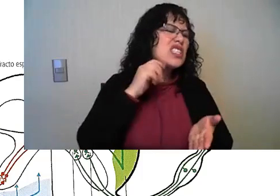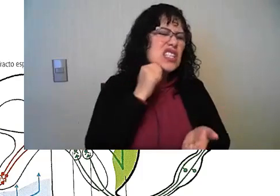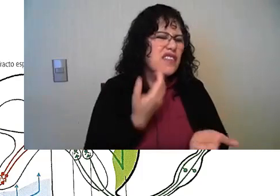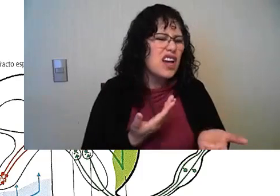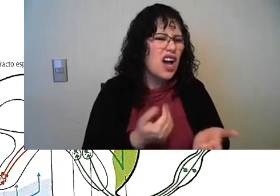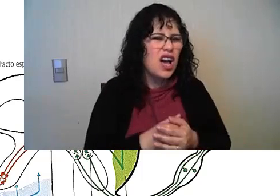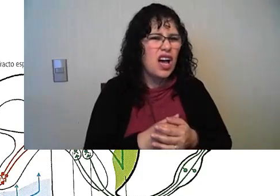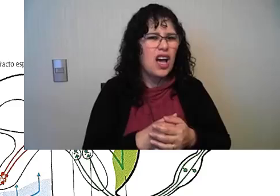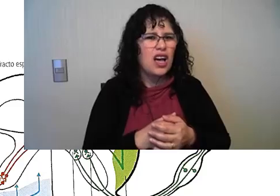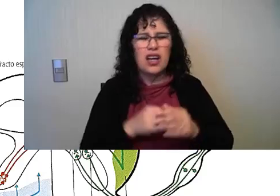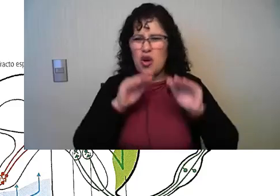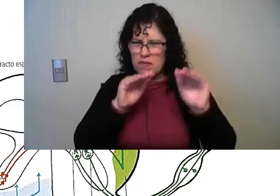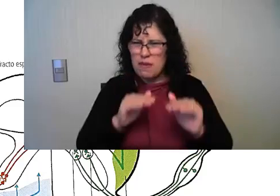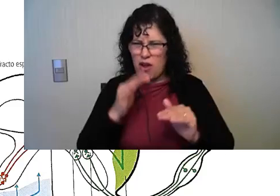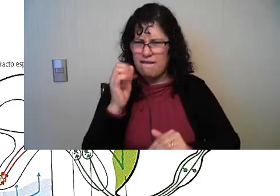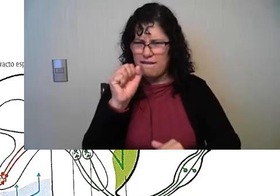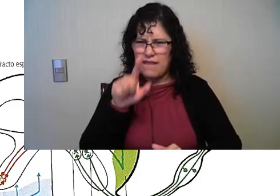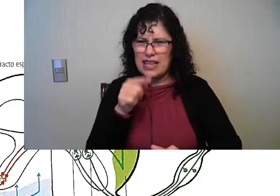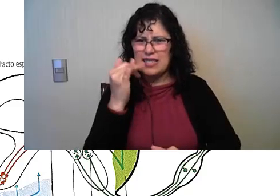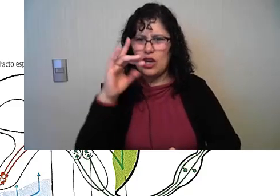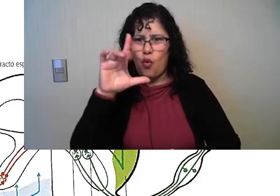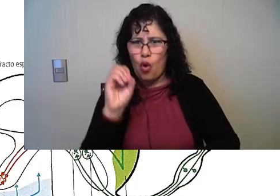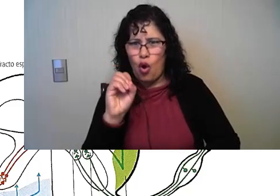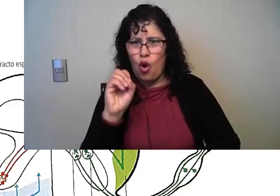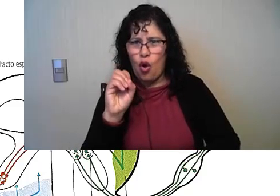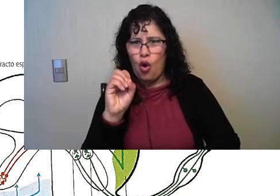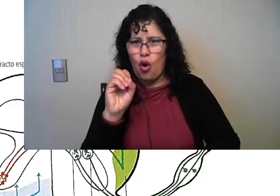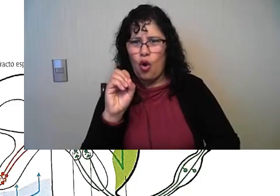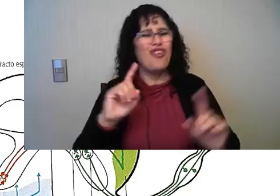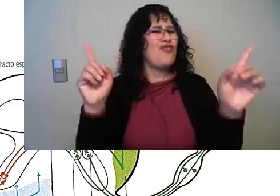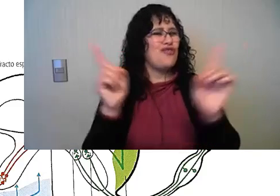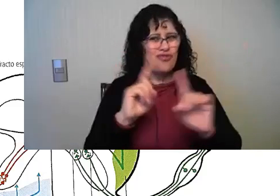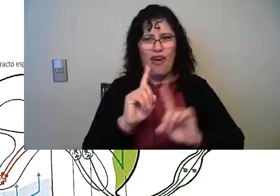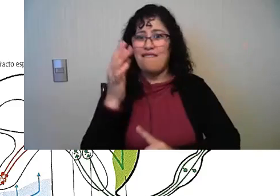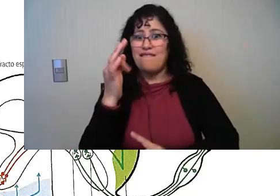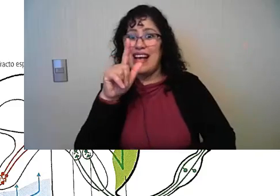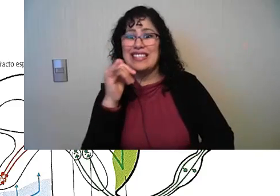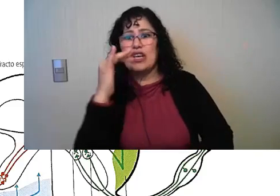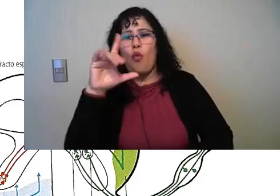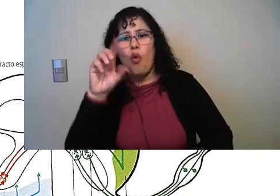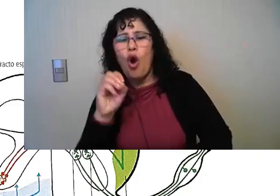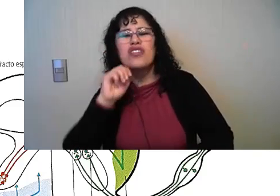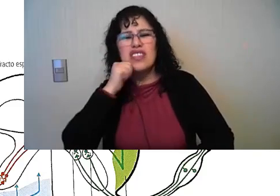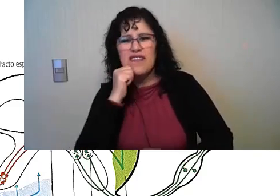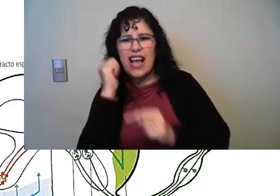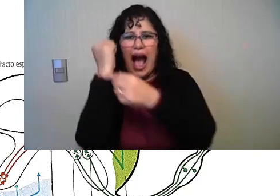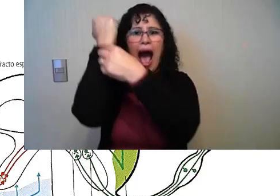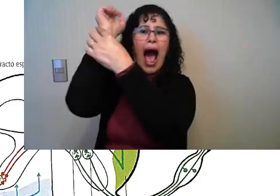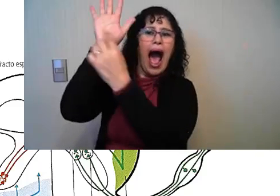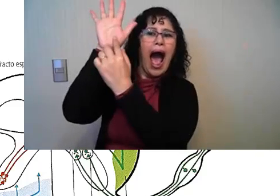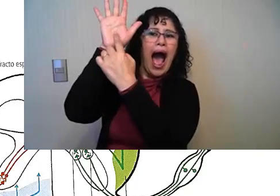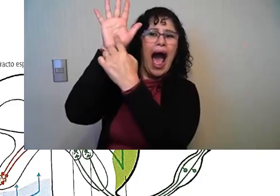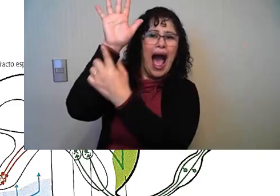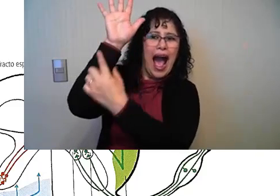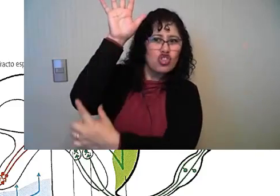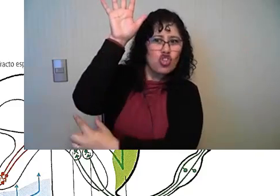estoy mal? No, los fascículos son los axones, los núcleos son los cuerpos de las neuronas. Ah, ¿Ya? ya, ok. ¿Sí? Ya,